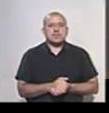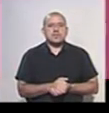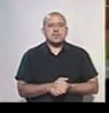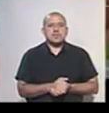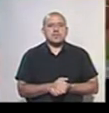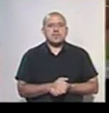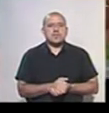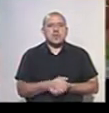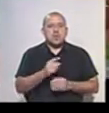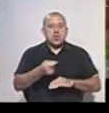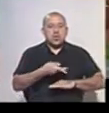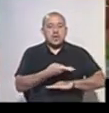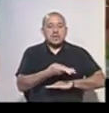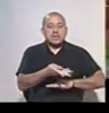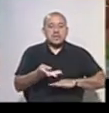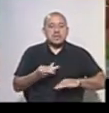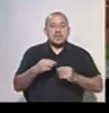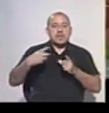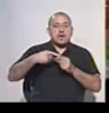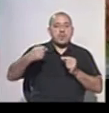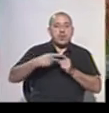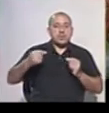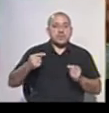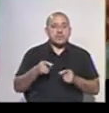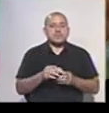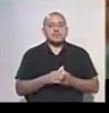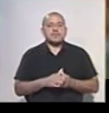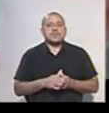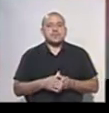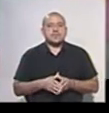Tenemos una salsa unagi, que es una salsa japonesa.